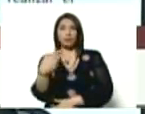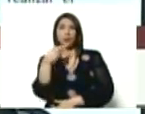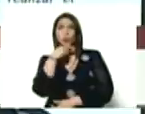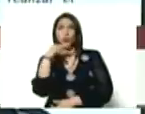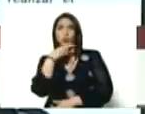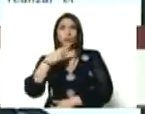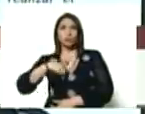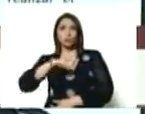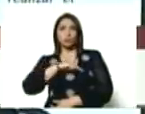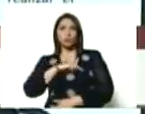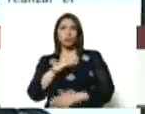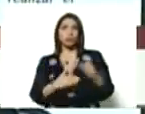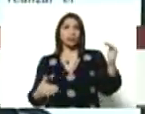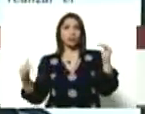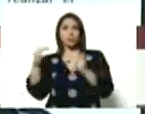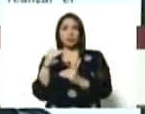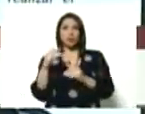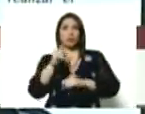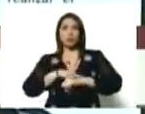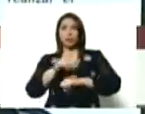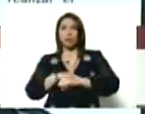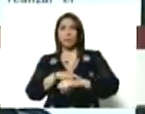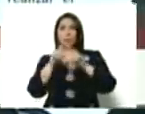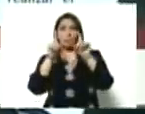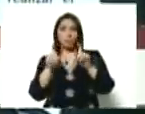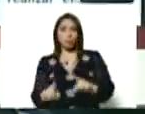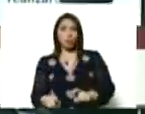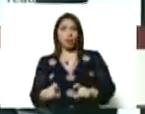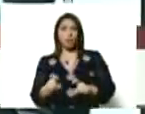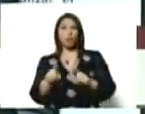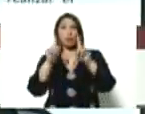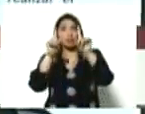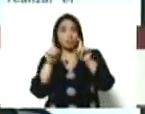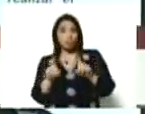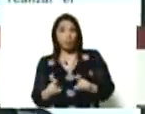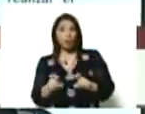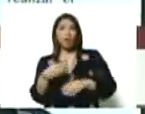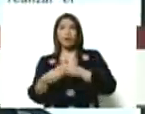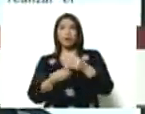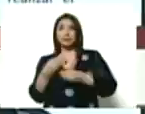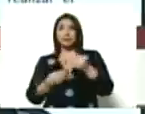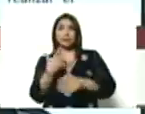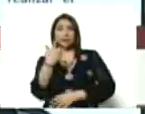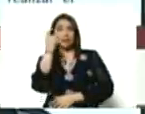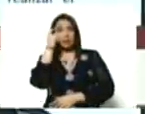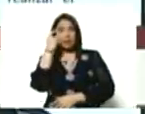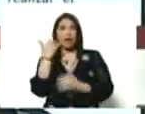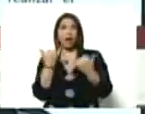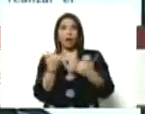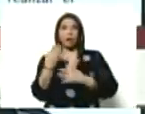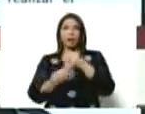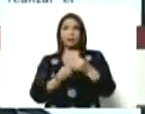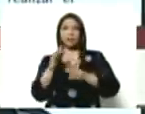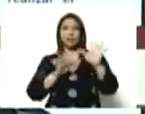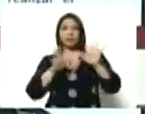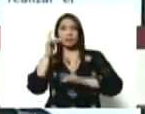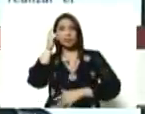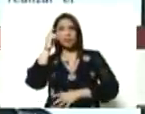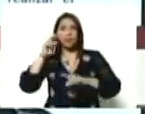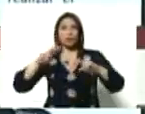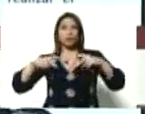hemos incrementado el tiempo de las auditorías. Auditorías que se hacían en 3 días, ahora se van a hacer en 15 días. Por ser una solución